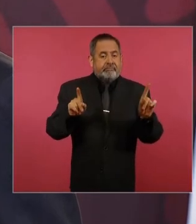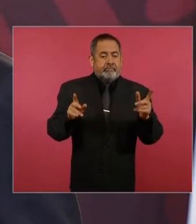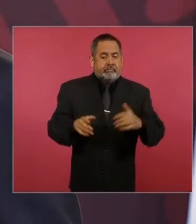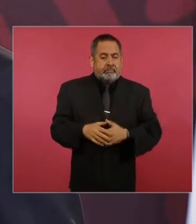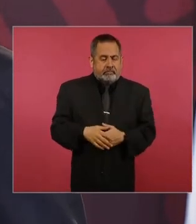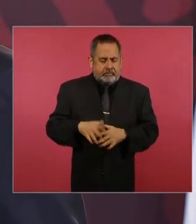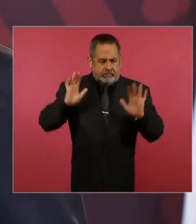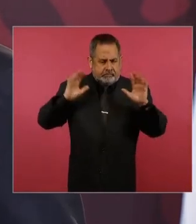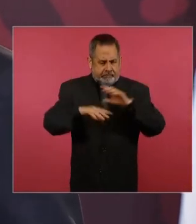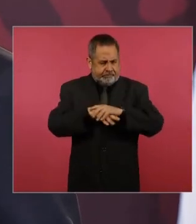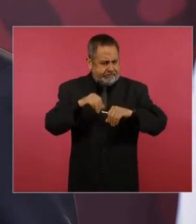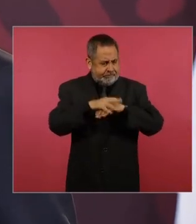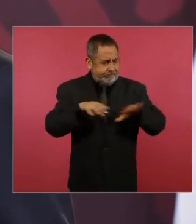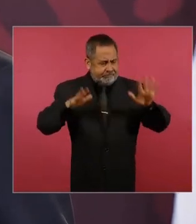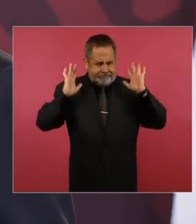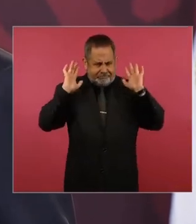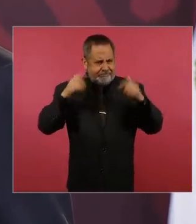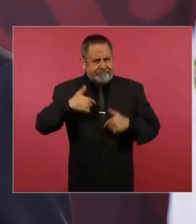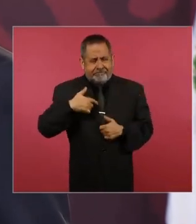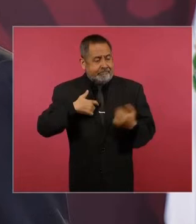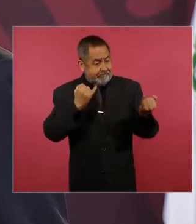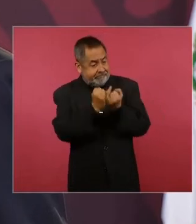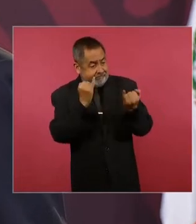Yo zafo, no soy